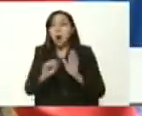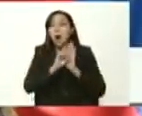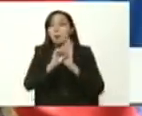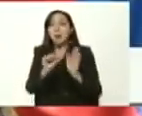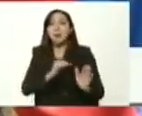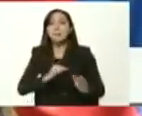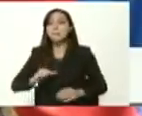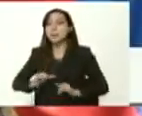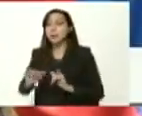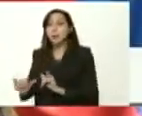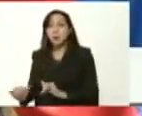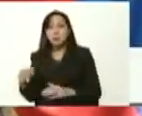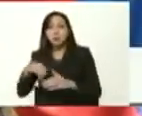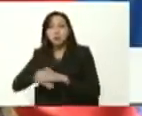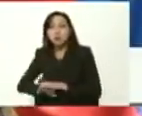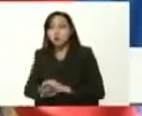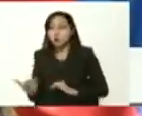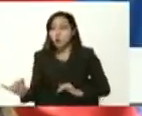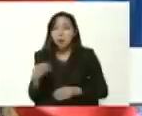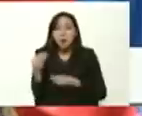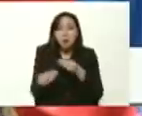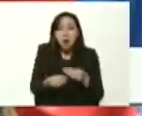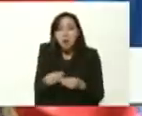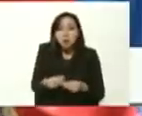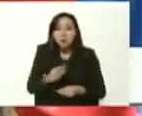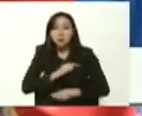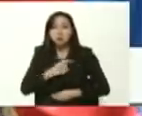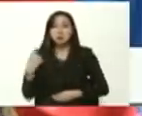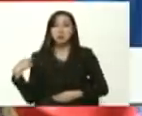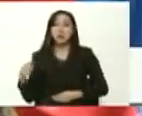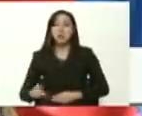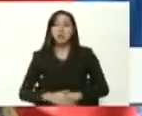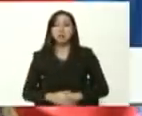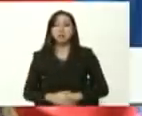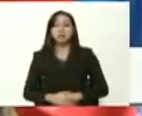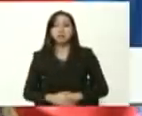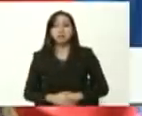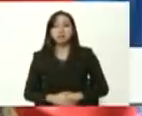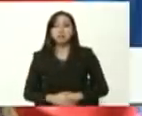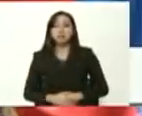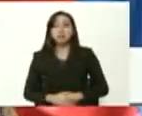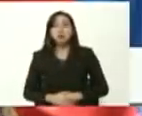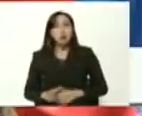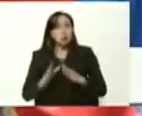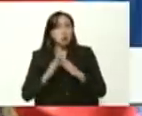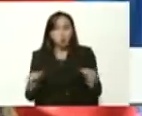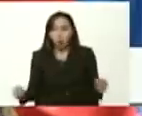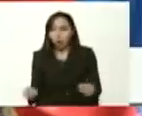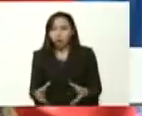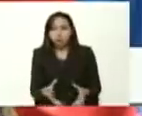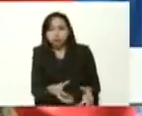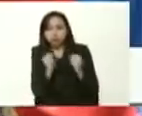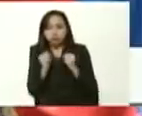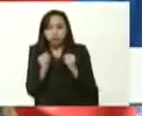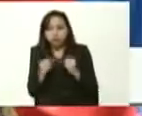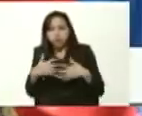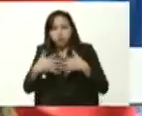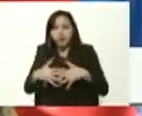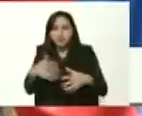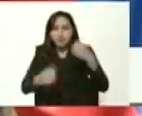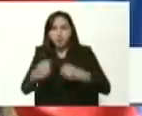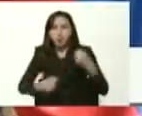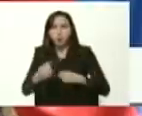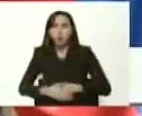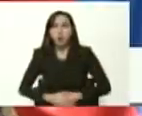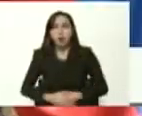privada que paralelamente él tenía. De allí sacaba todo, prácticamente.